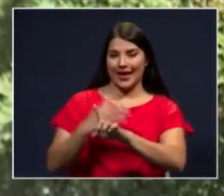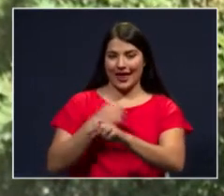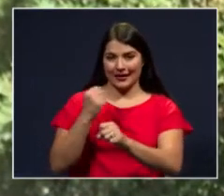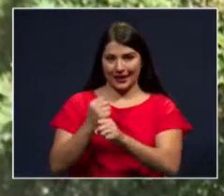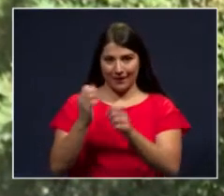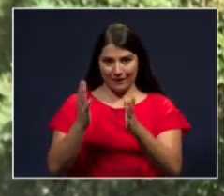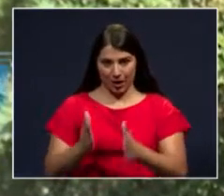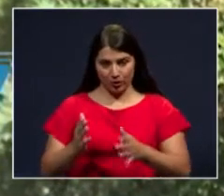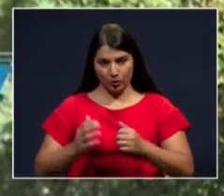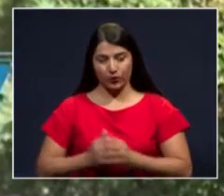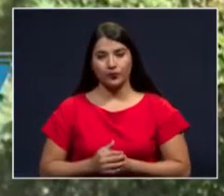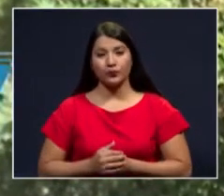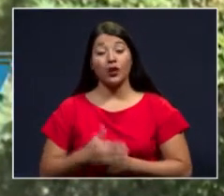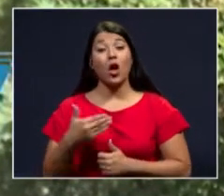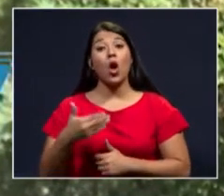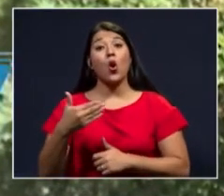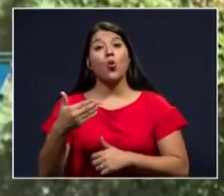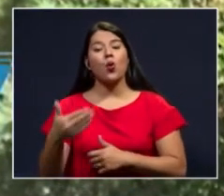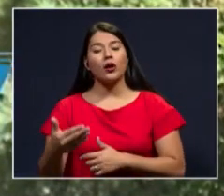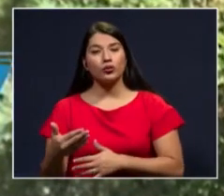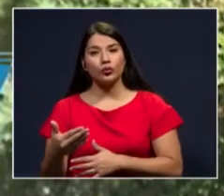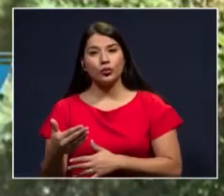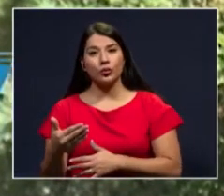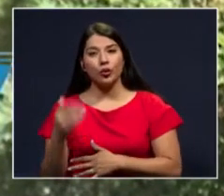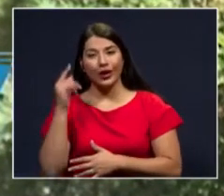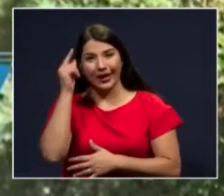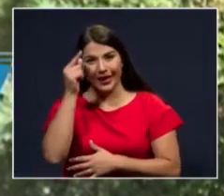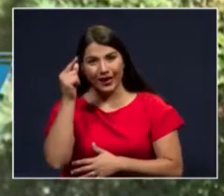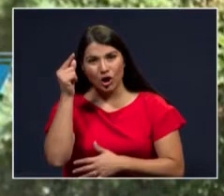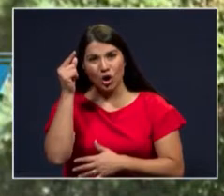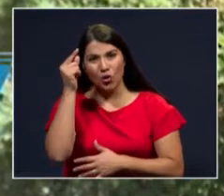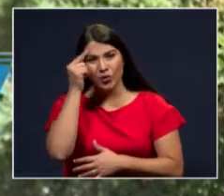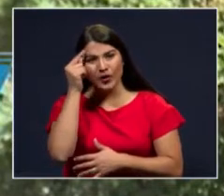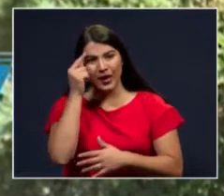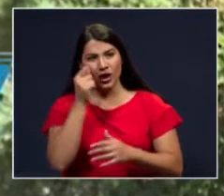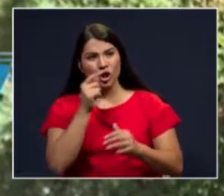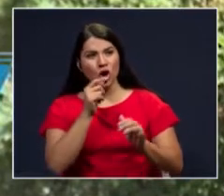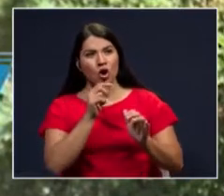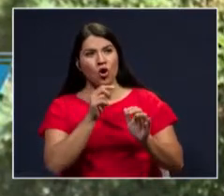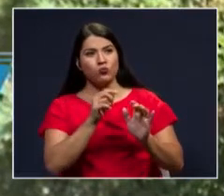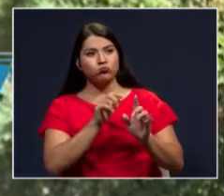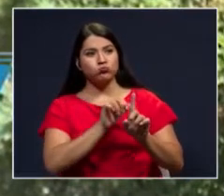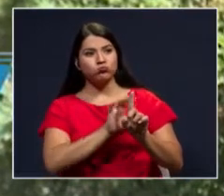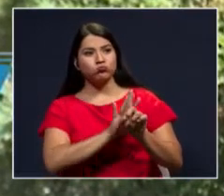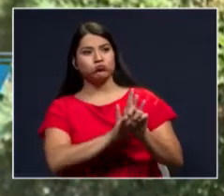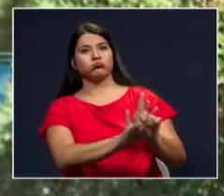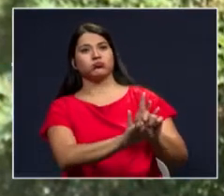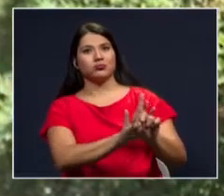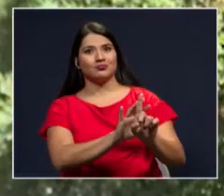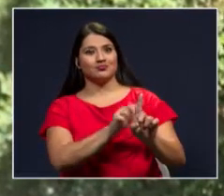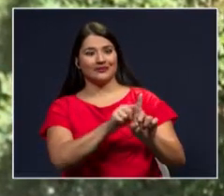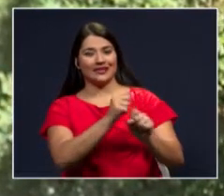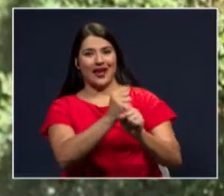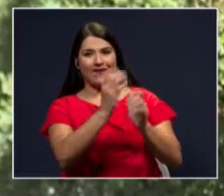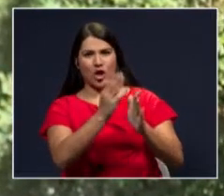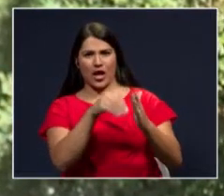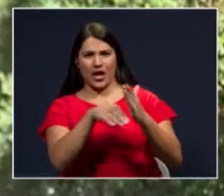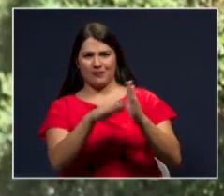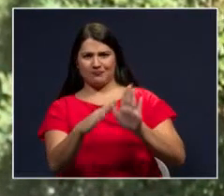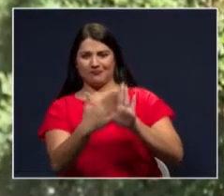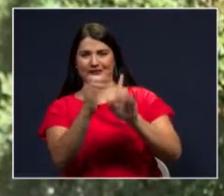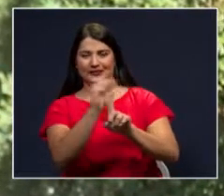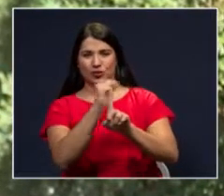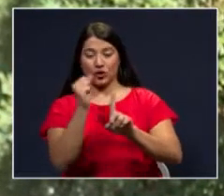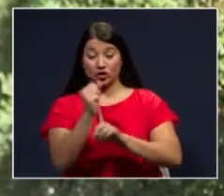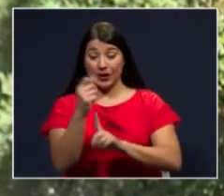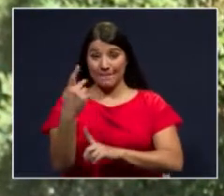Estado, cuando pone a las personas en funciones peligrosas, de protegerlo, y eso es lo que creemos que la Corte, conforme a esta comisión,